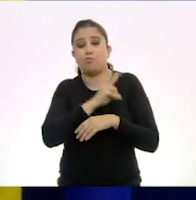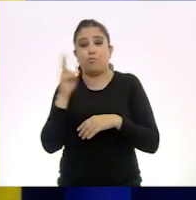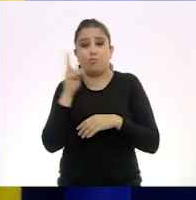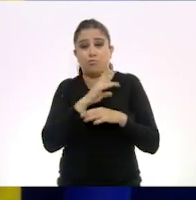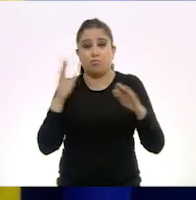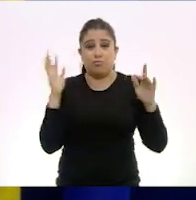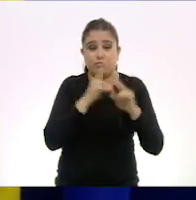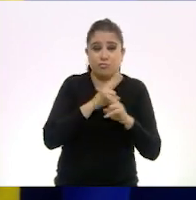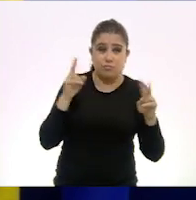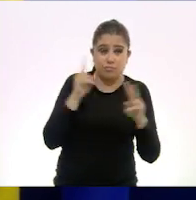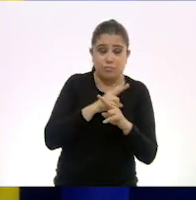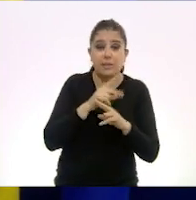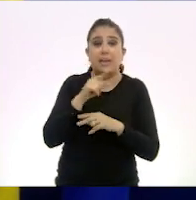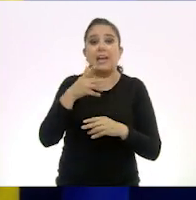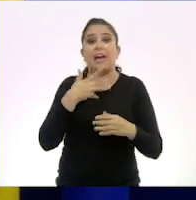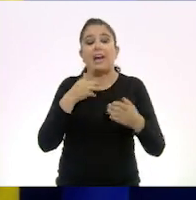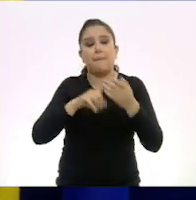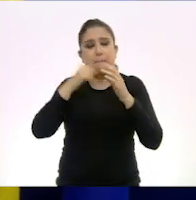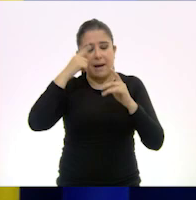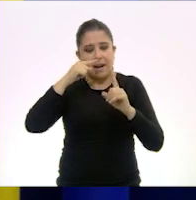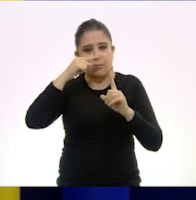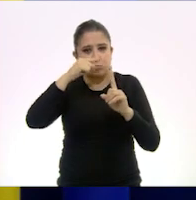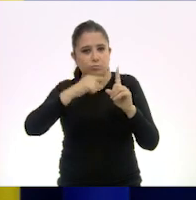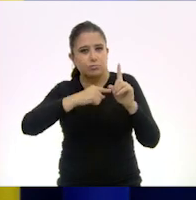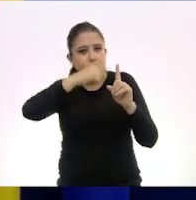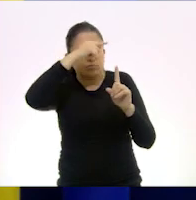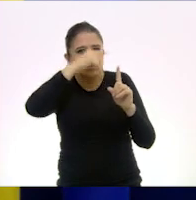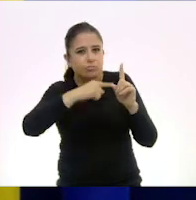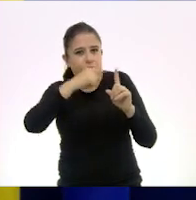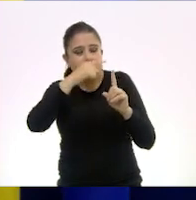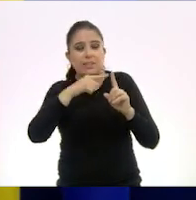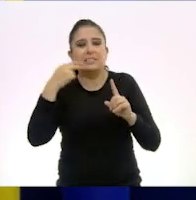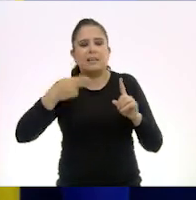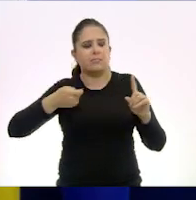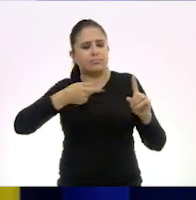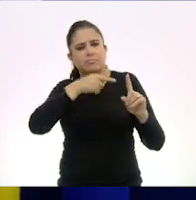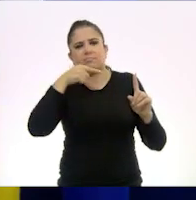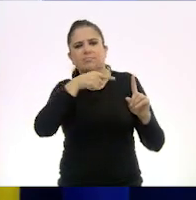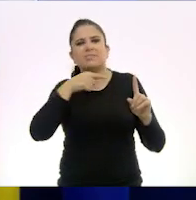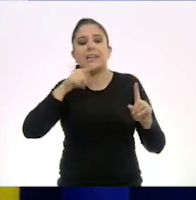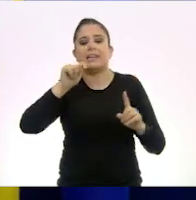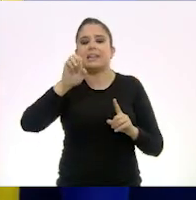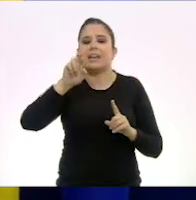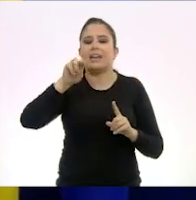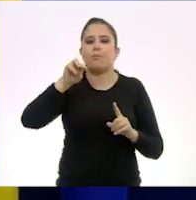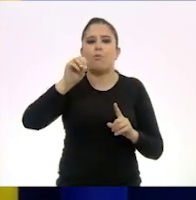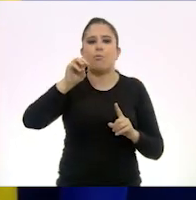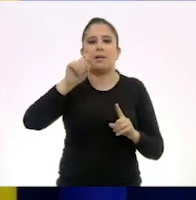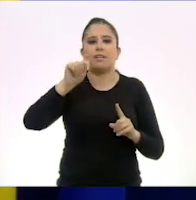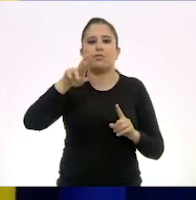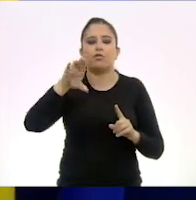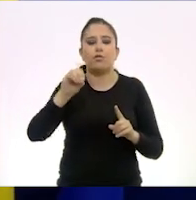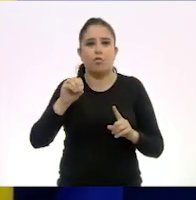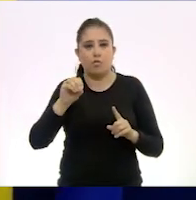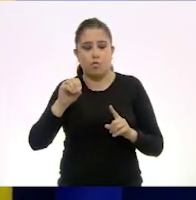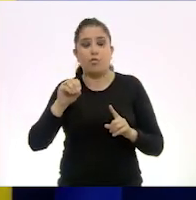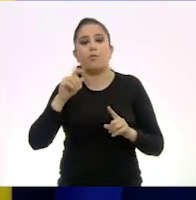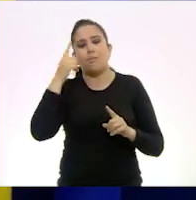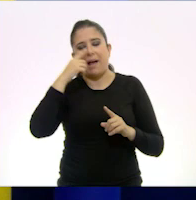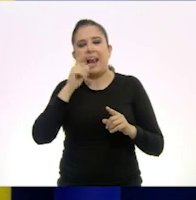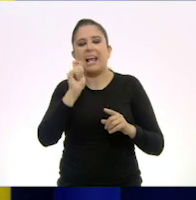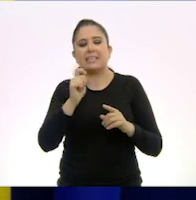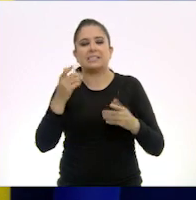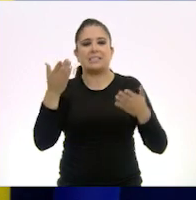El instrumento utilizado para medir la temperatura es el termómetro que se encuentra en las estaciones